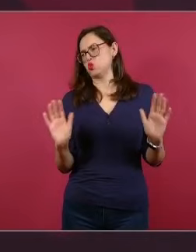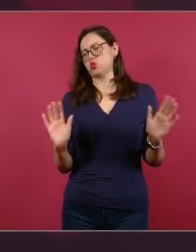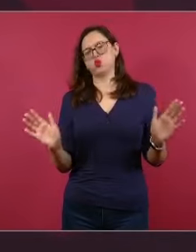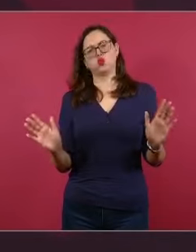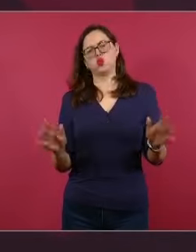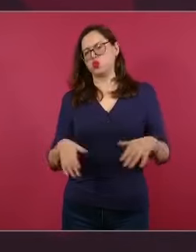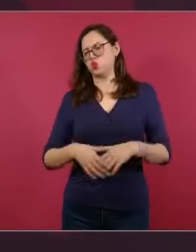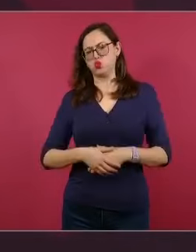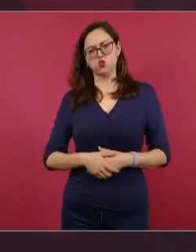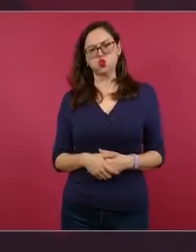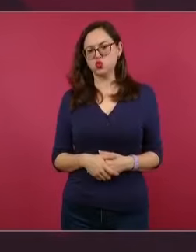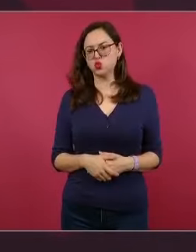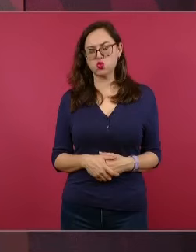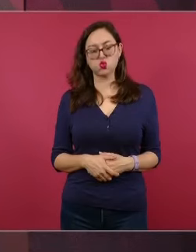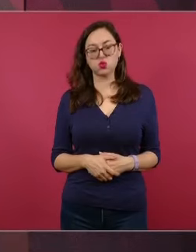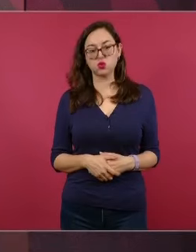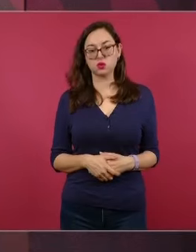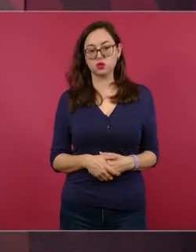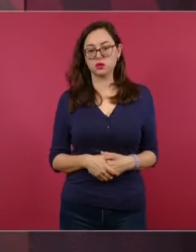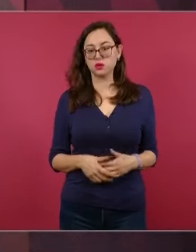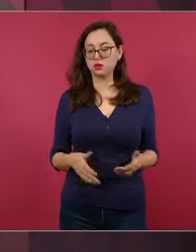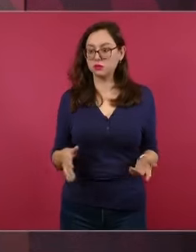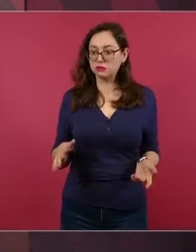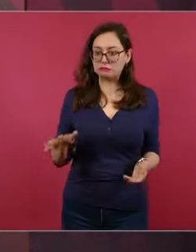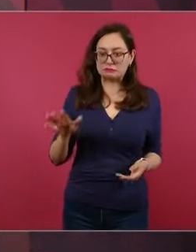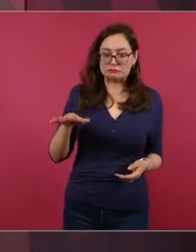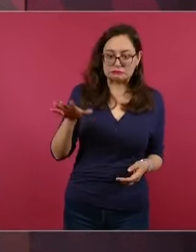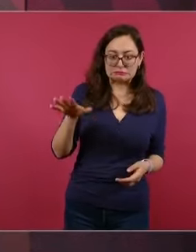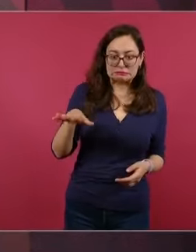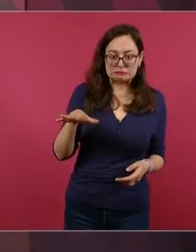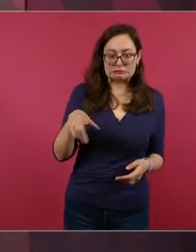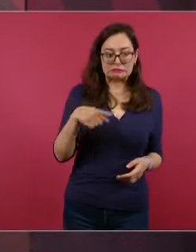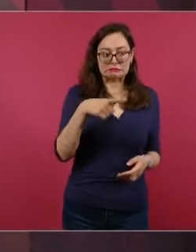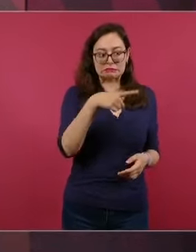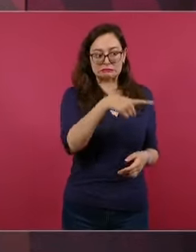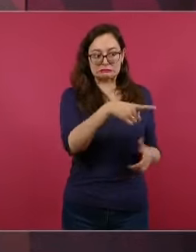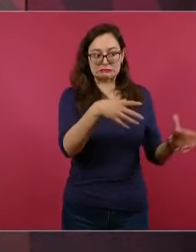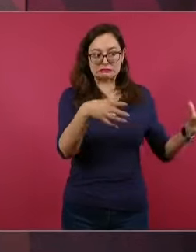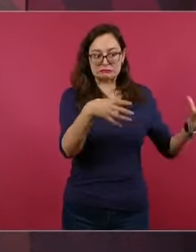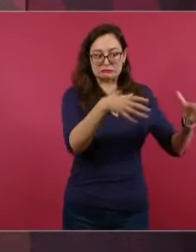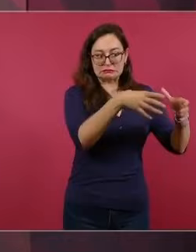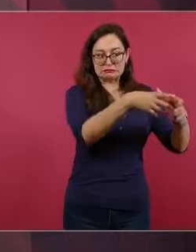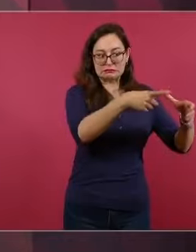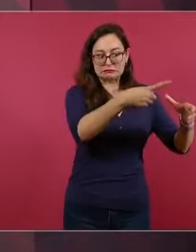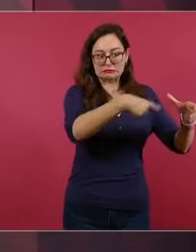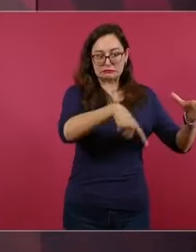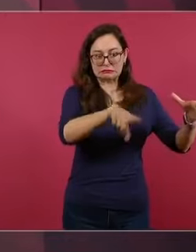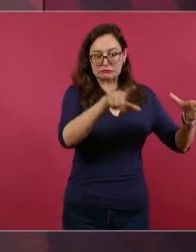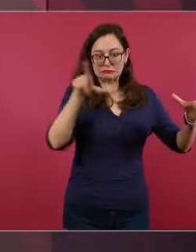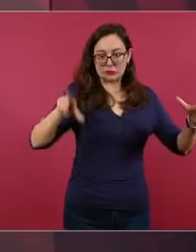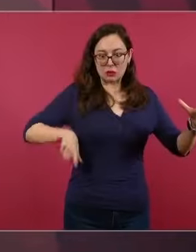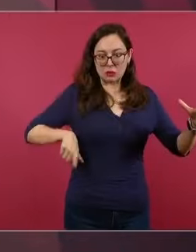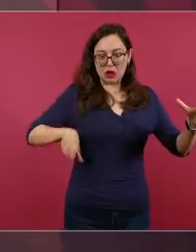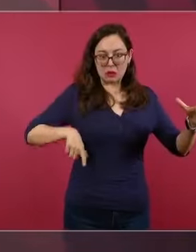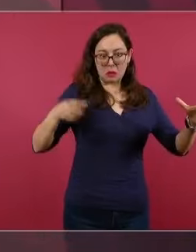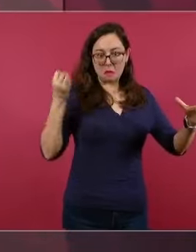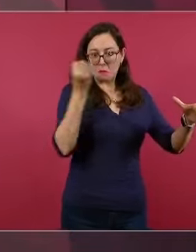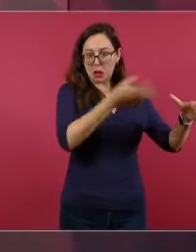Aunque este grupo minoritario sean los hijos predilectos del régimen no es